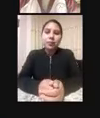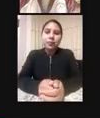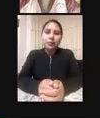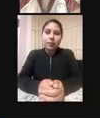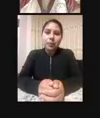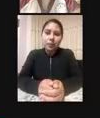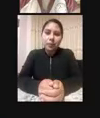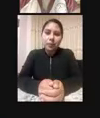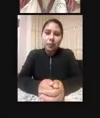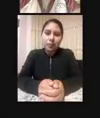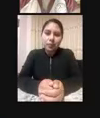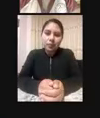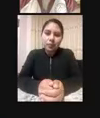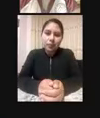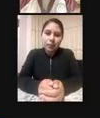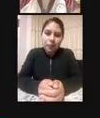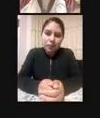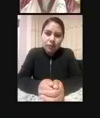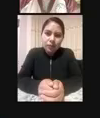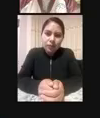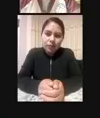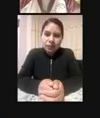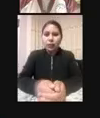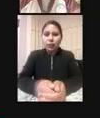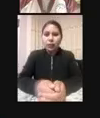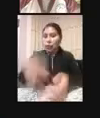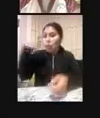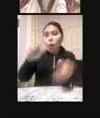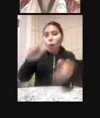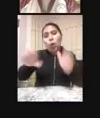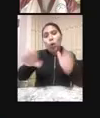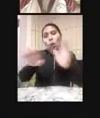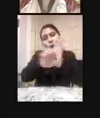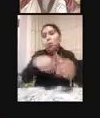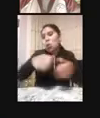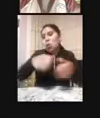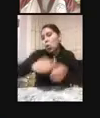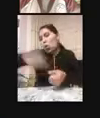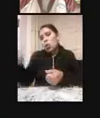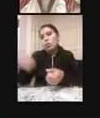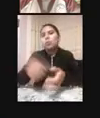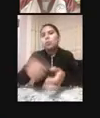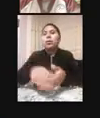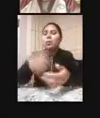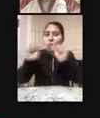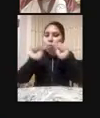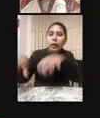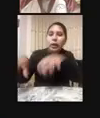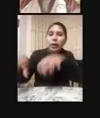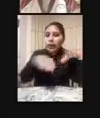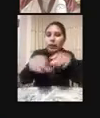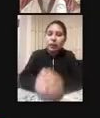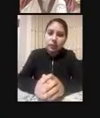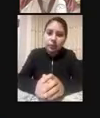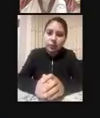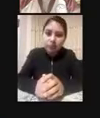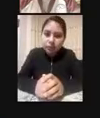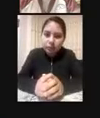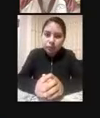Bueno, y acá vemos también otros tips, otros ejercicios. Por ejemplo, en posición boca abajo